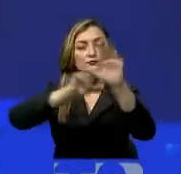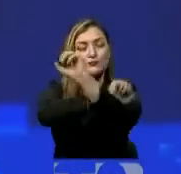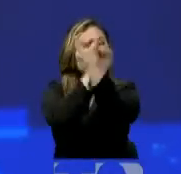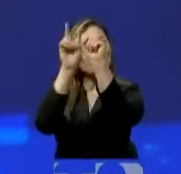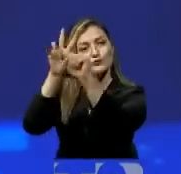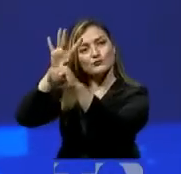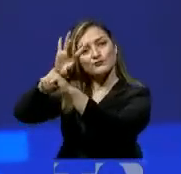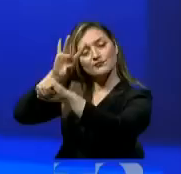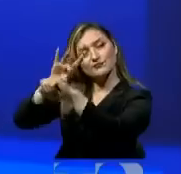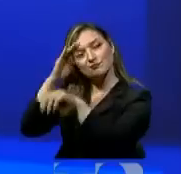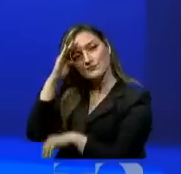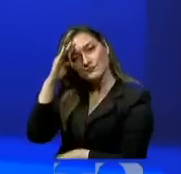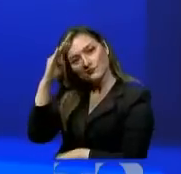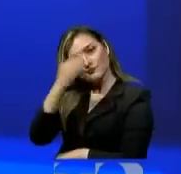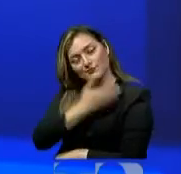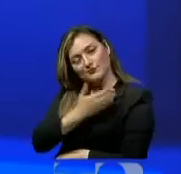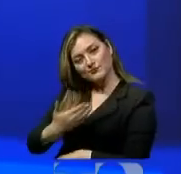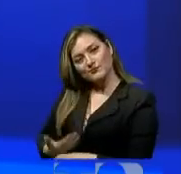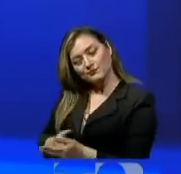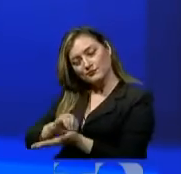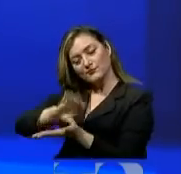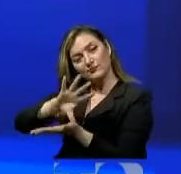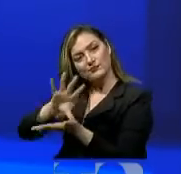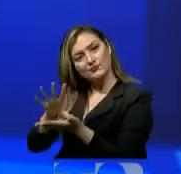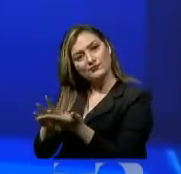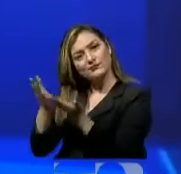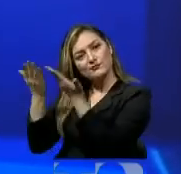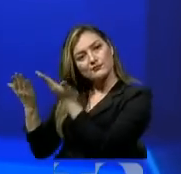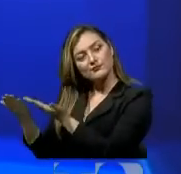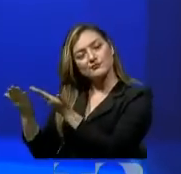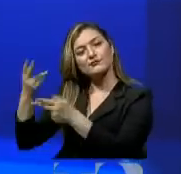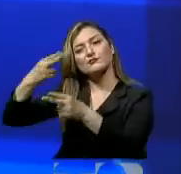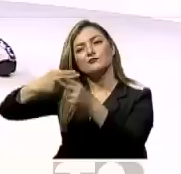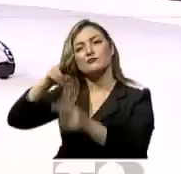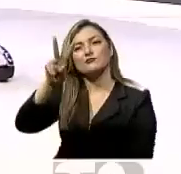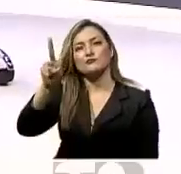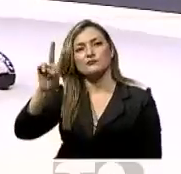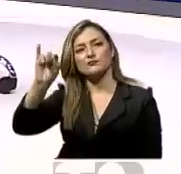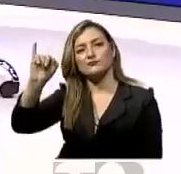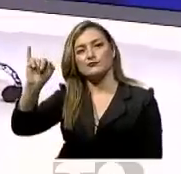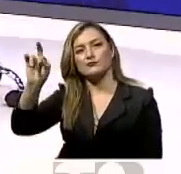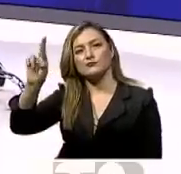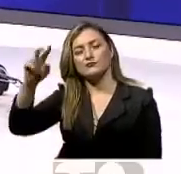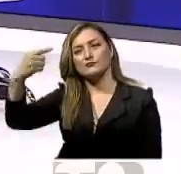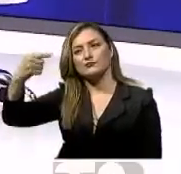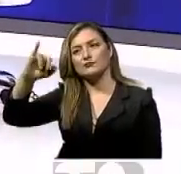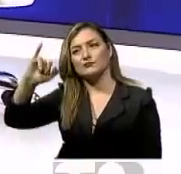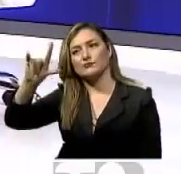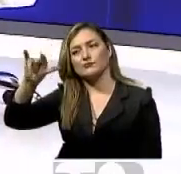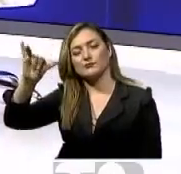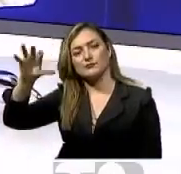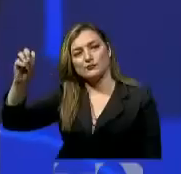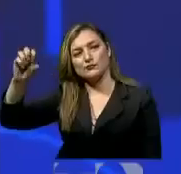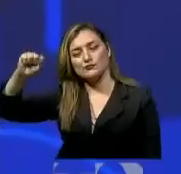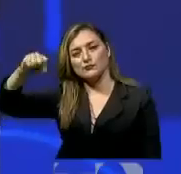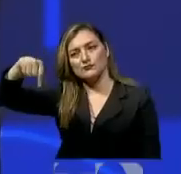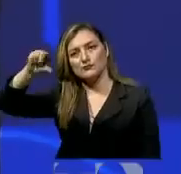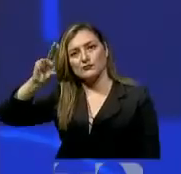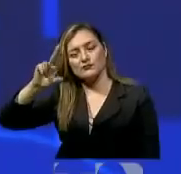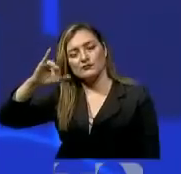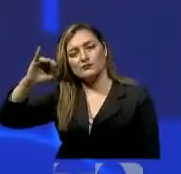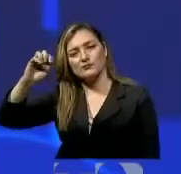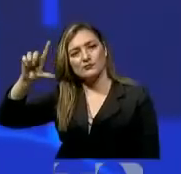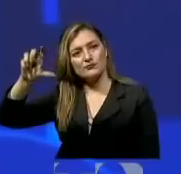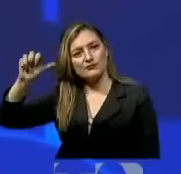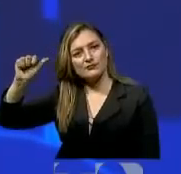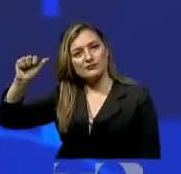7:28, saludamos al presidente de la Asamblea Nacional, Virgilio Saquicela. Presidente, buenos días, gracias por acompañarnos. Yo quiero empezar preguntándole,